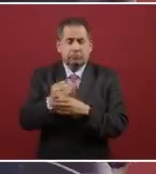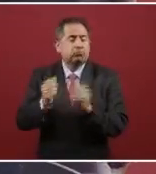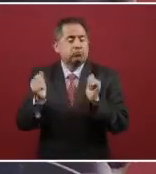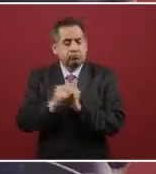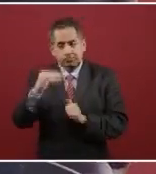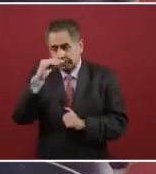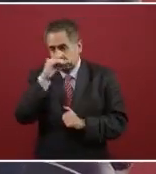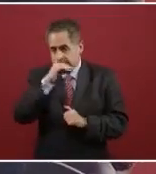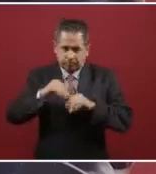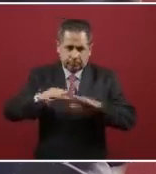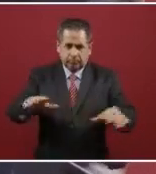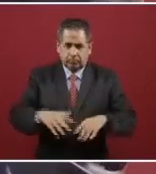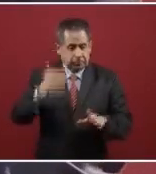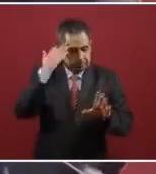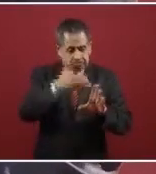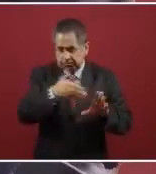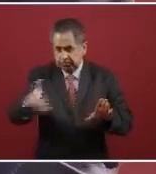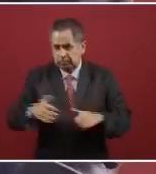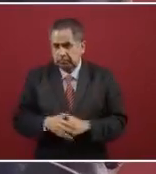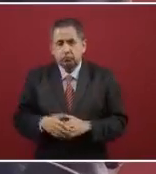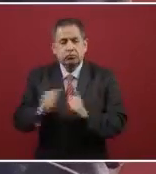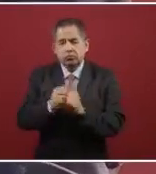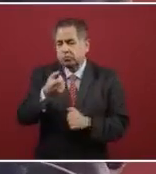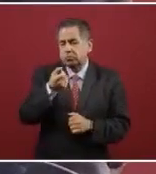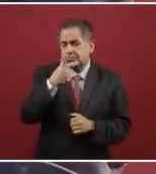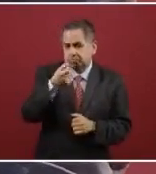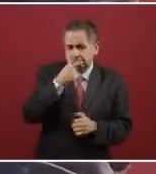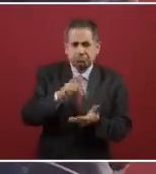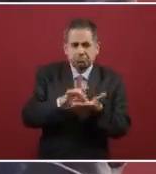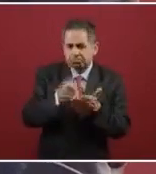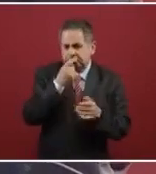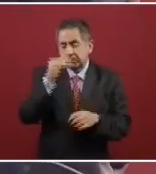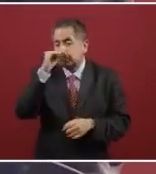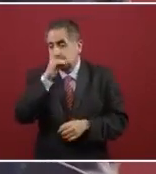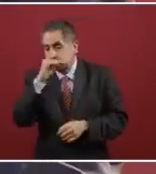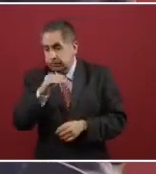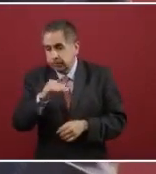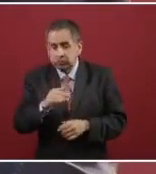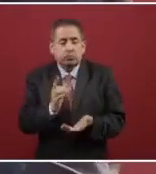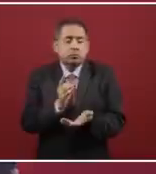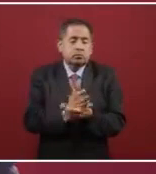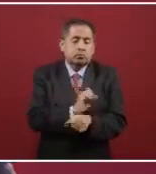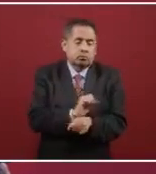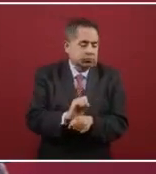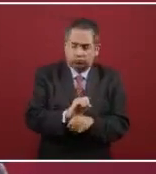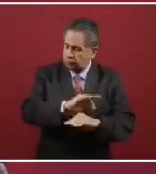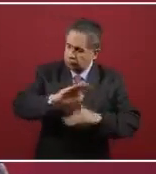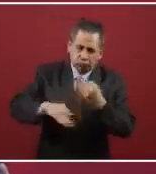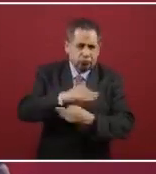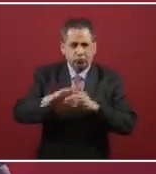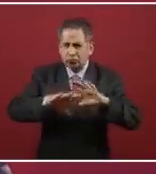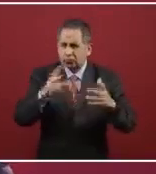gratuita. En todas las fases. Y medicamentos gratuitos, no cuadro básico, todos los